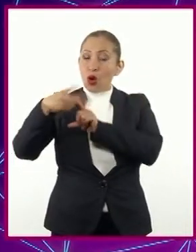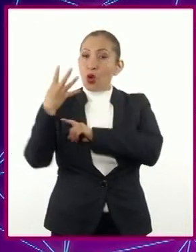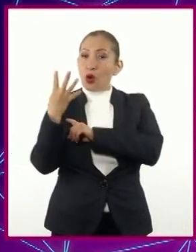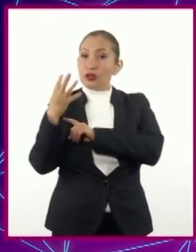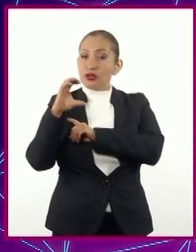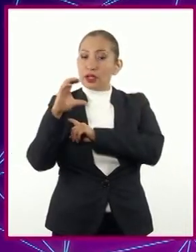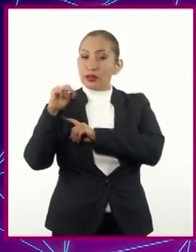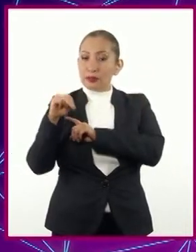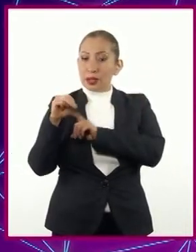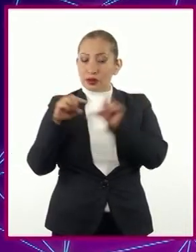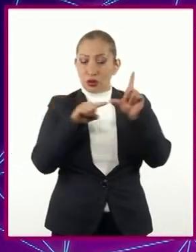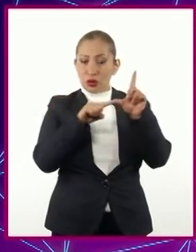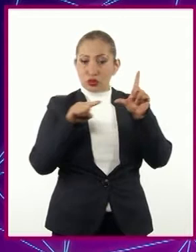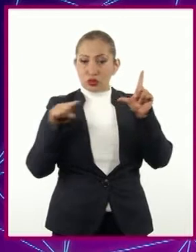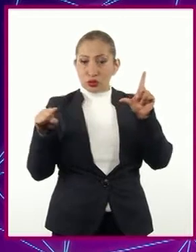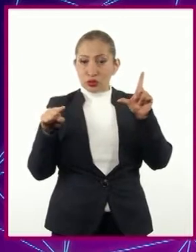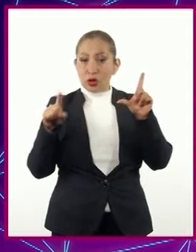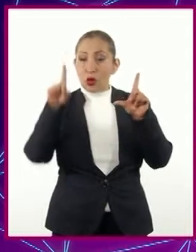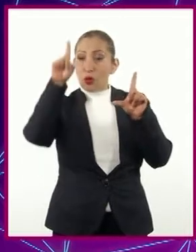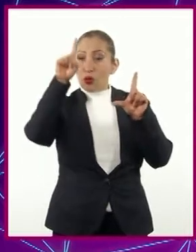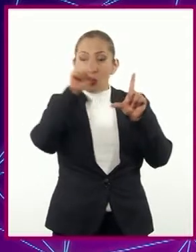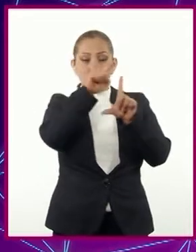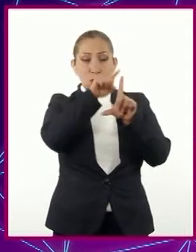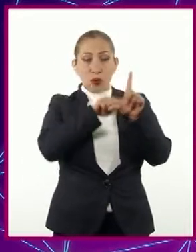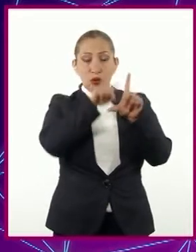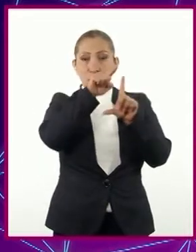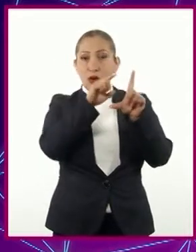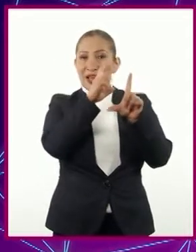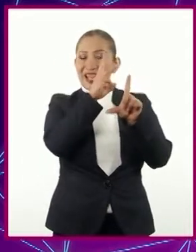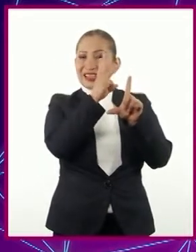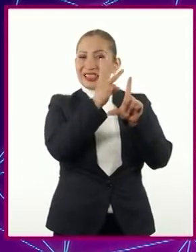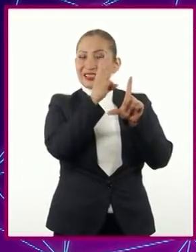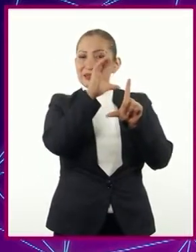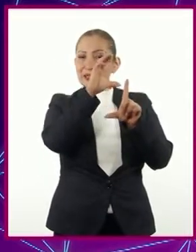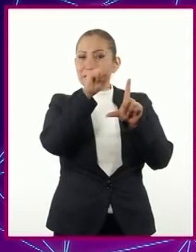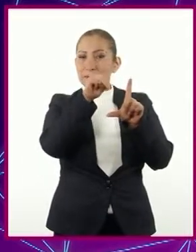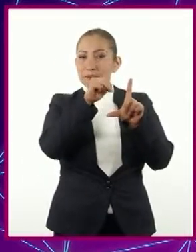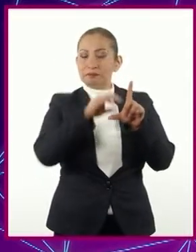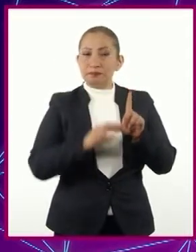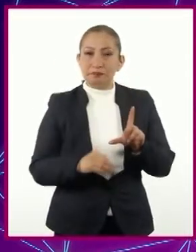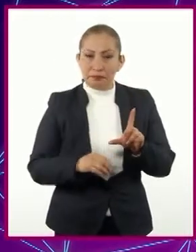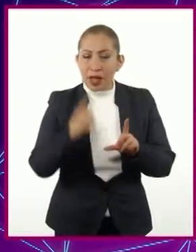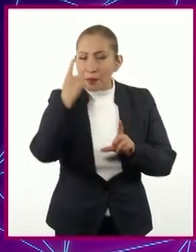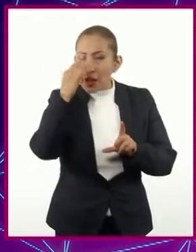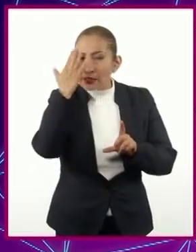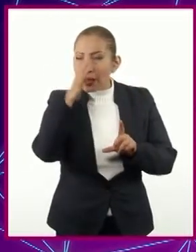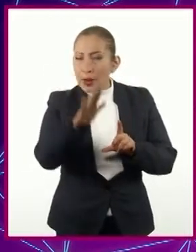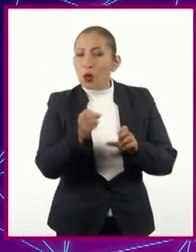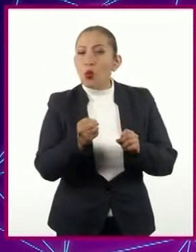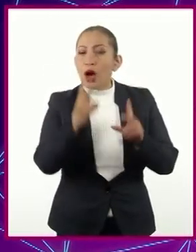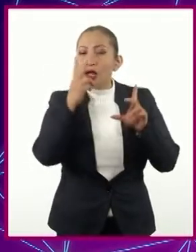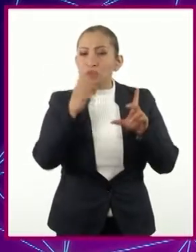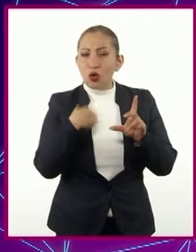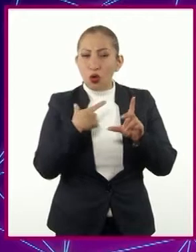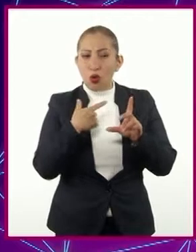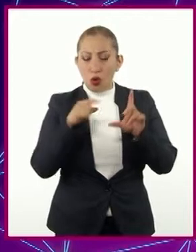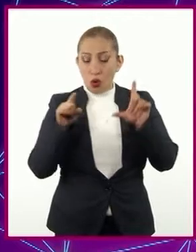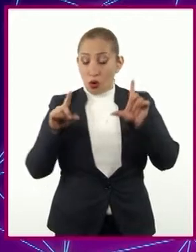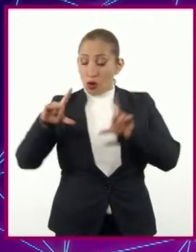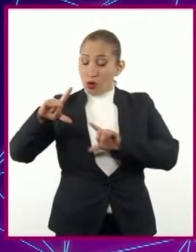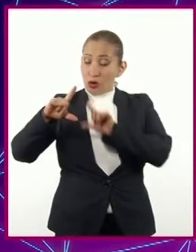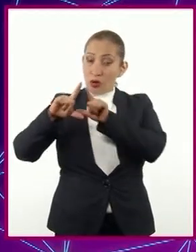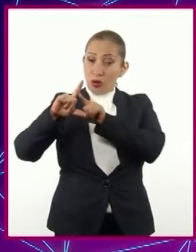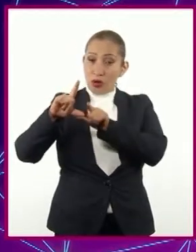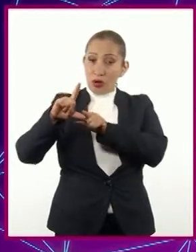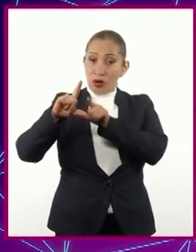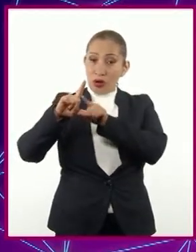centímetros y el cateto opuesto es igual a 3 centímetros. Para conocer el valor del ángulo alfa,